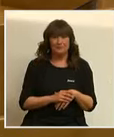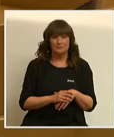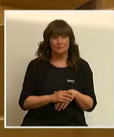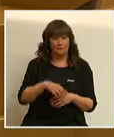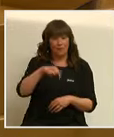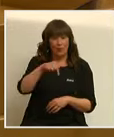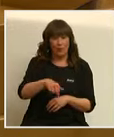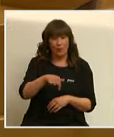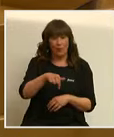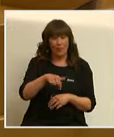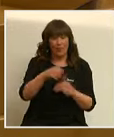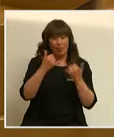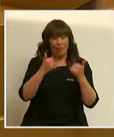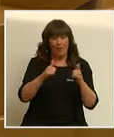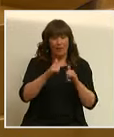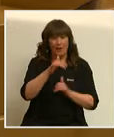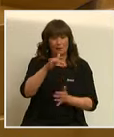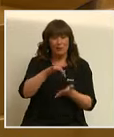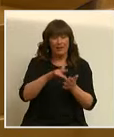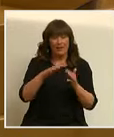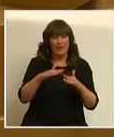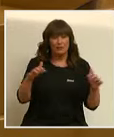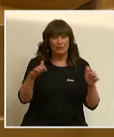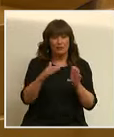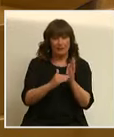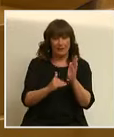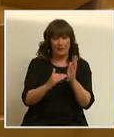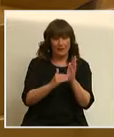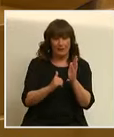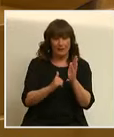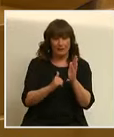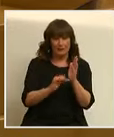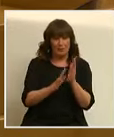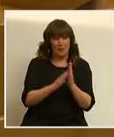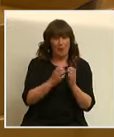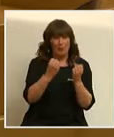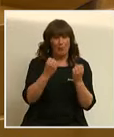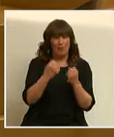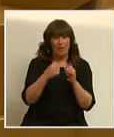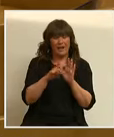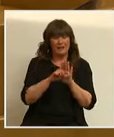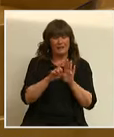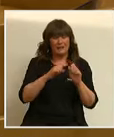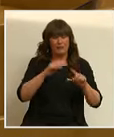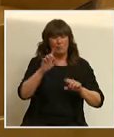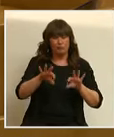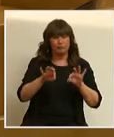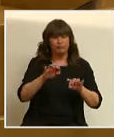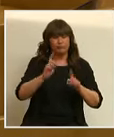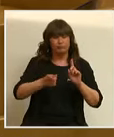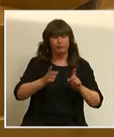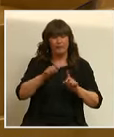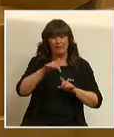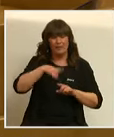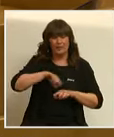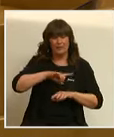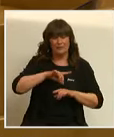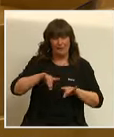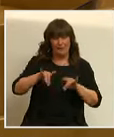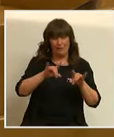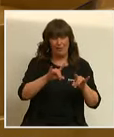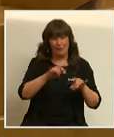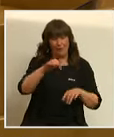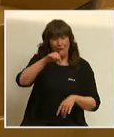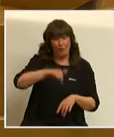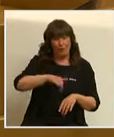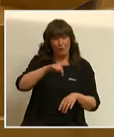Hoy celebramos el Día de las Cortes Valencianas, el poder legislativo de nuestra región. Hoy, ya que tenemos puesta